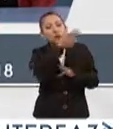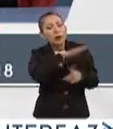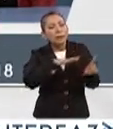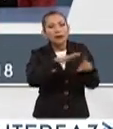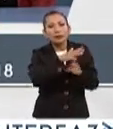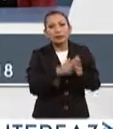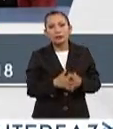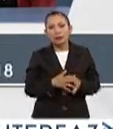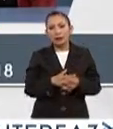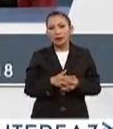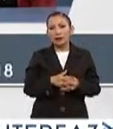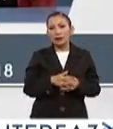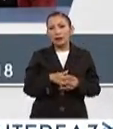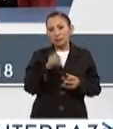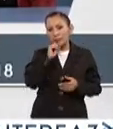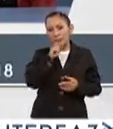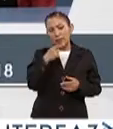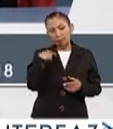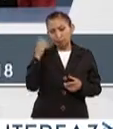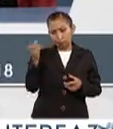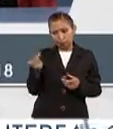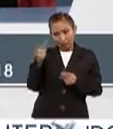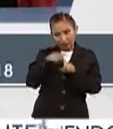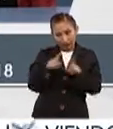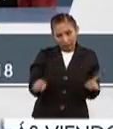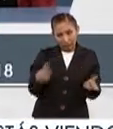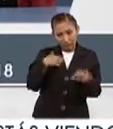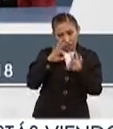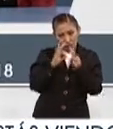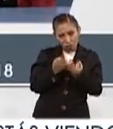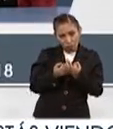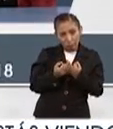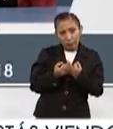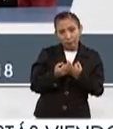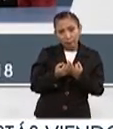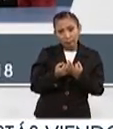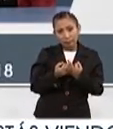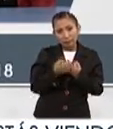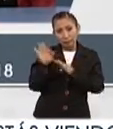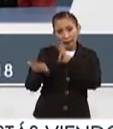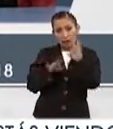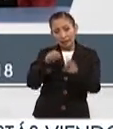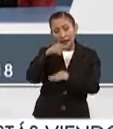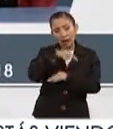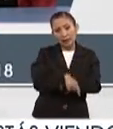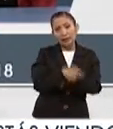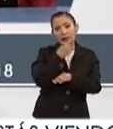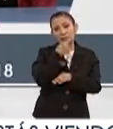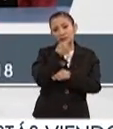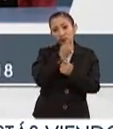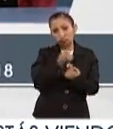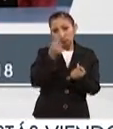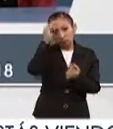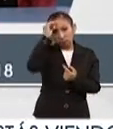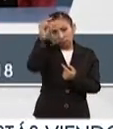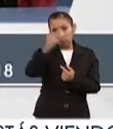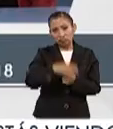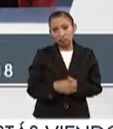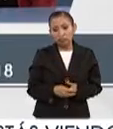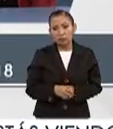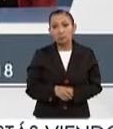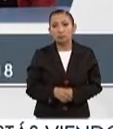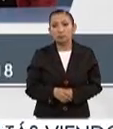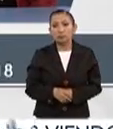ese ambiente? Además de preguntarte si son distintas las formas en que se trata allá y acá a la gente, a los niños